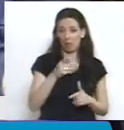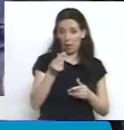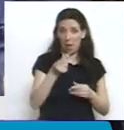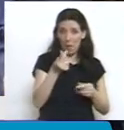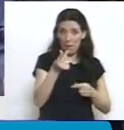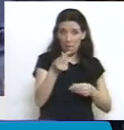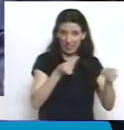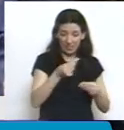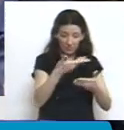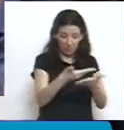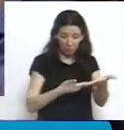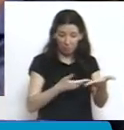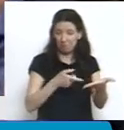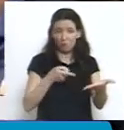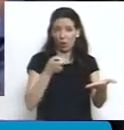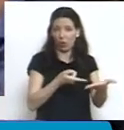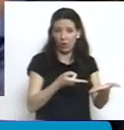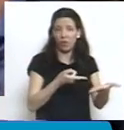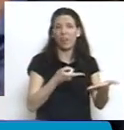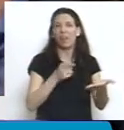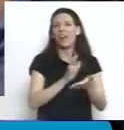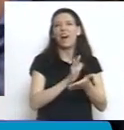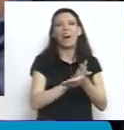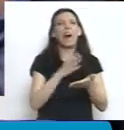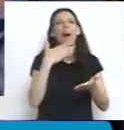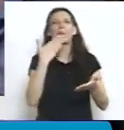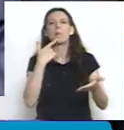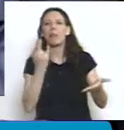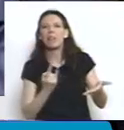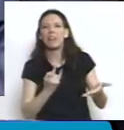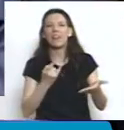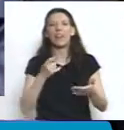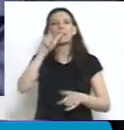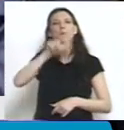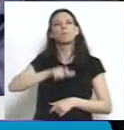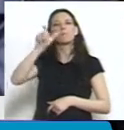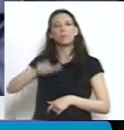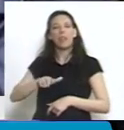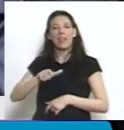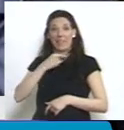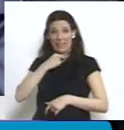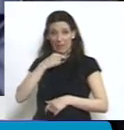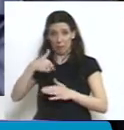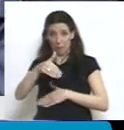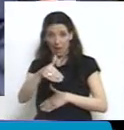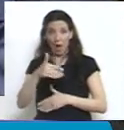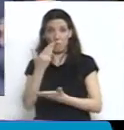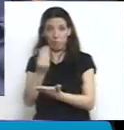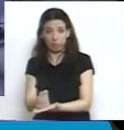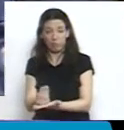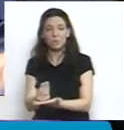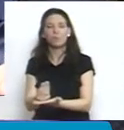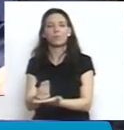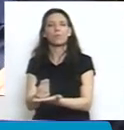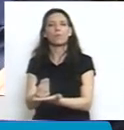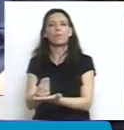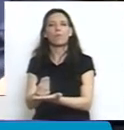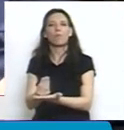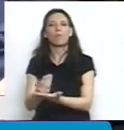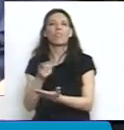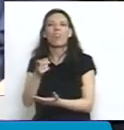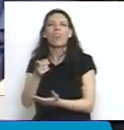presentación del presupuesto, a la demagogia que hacen los candidatos que representan a las